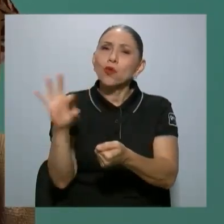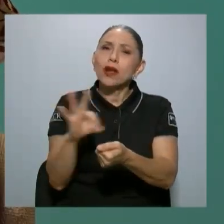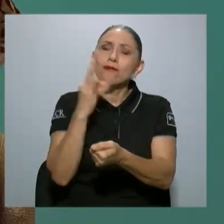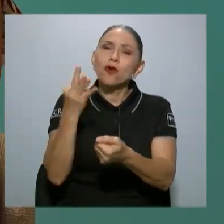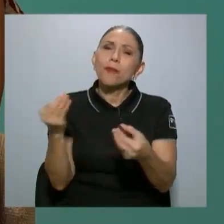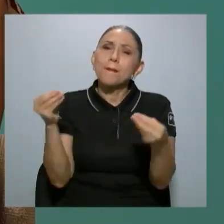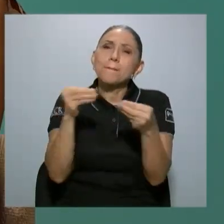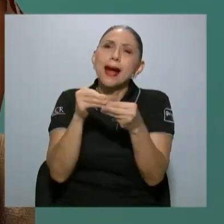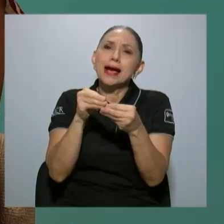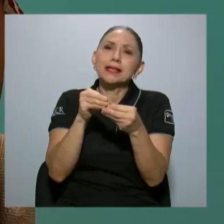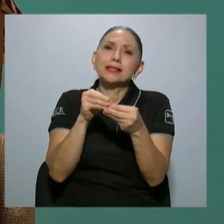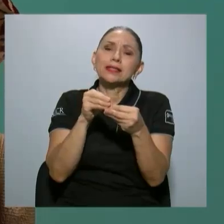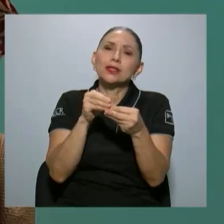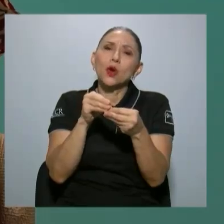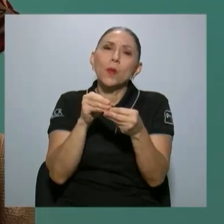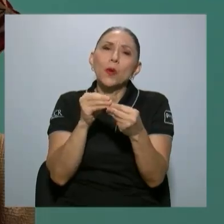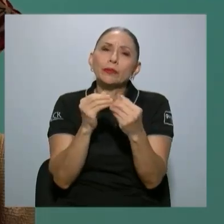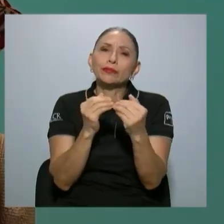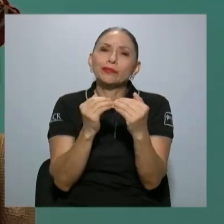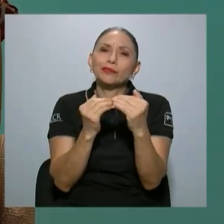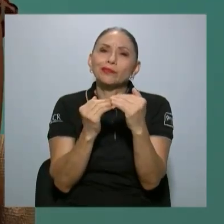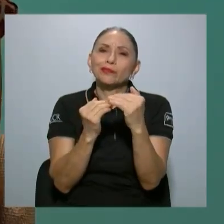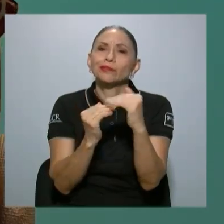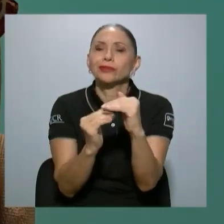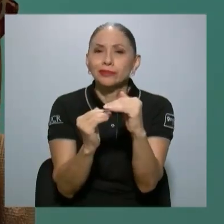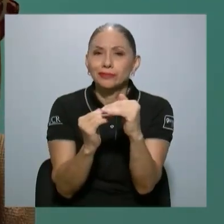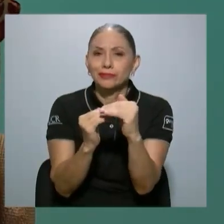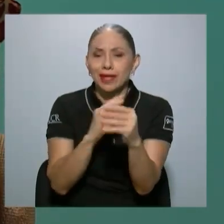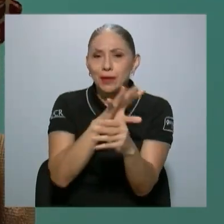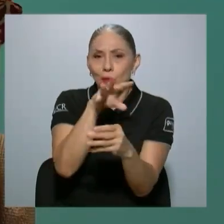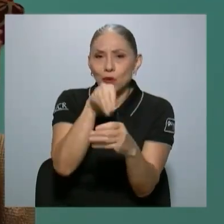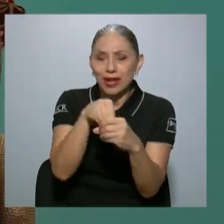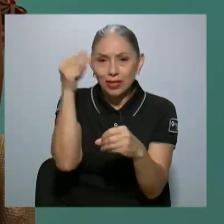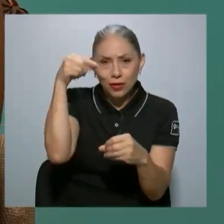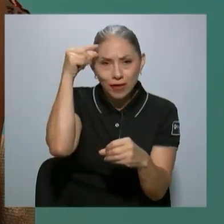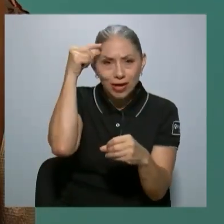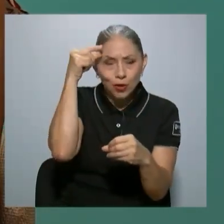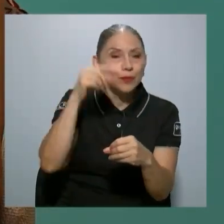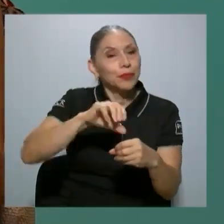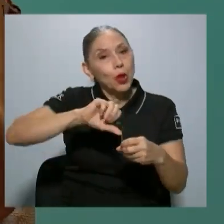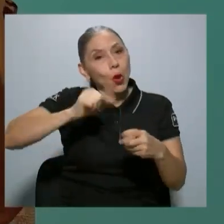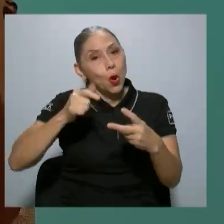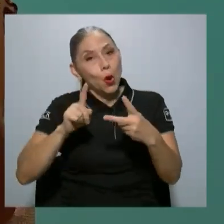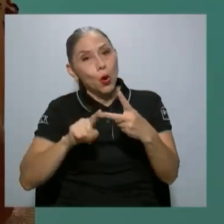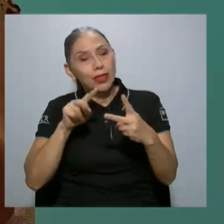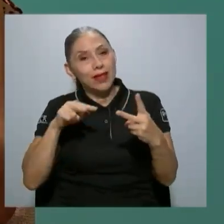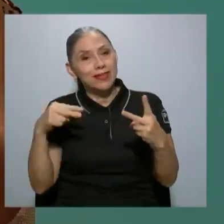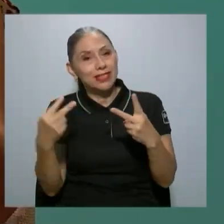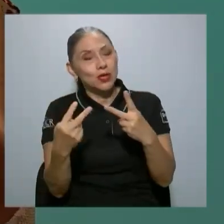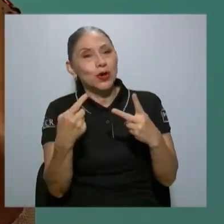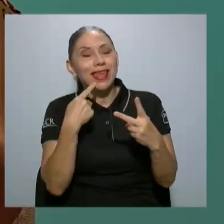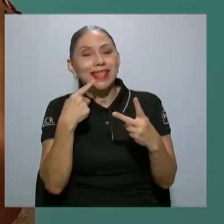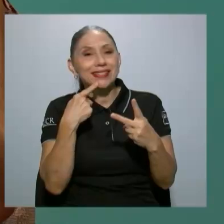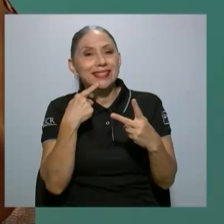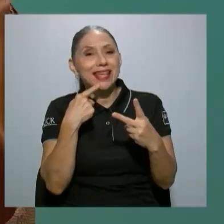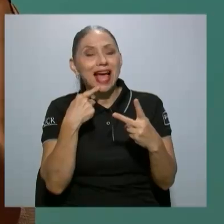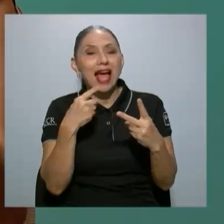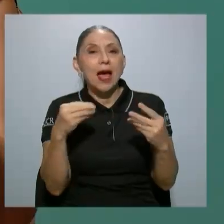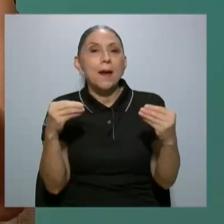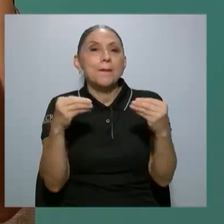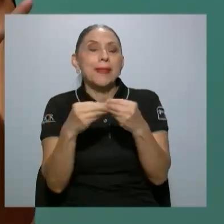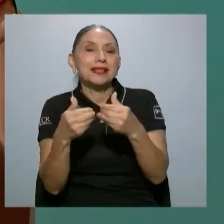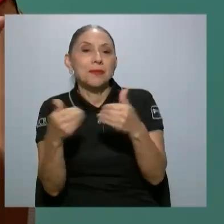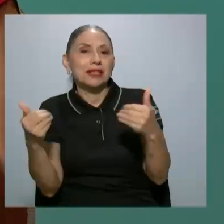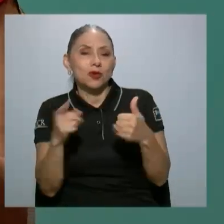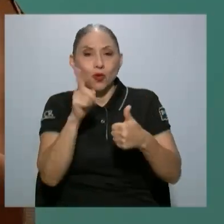tal vez con respecto al gobierno, y otra visión que era de una mayor separación en los roles de la